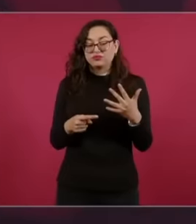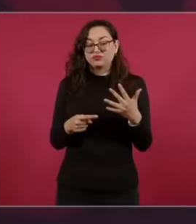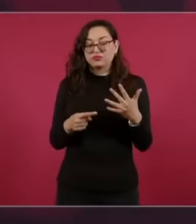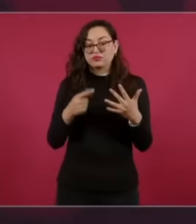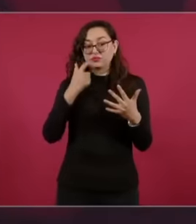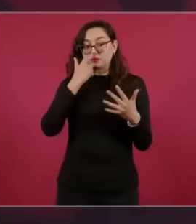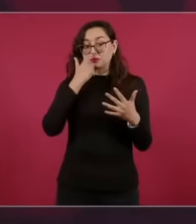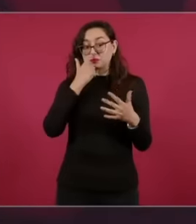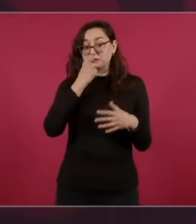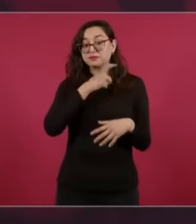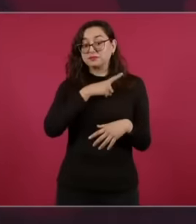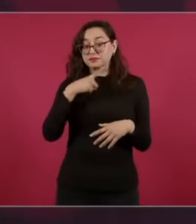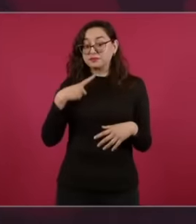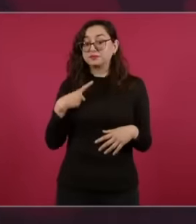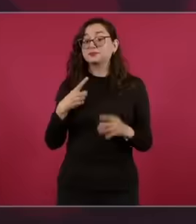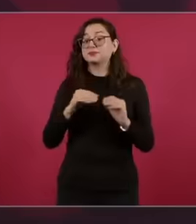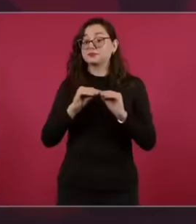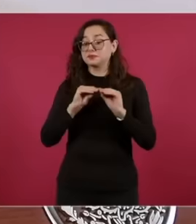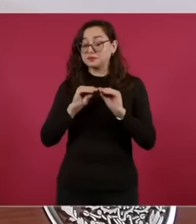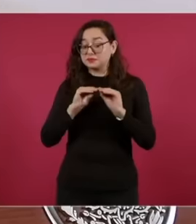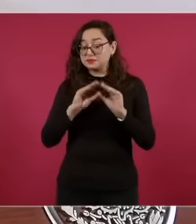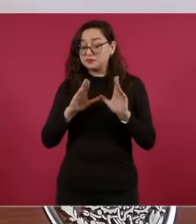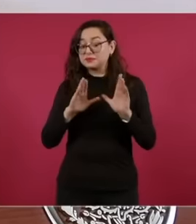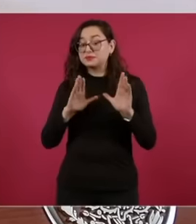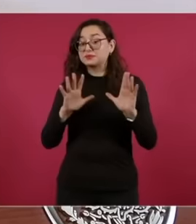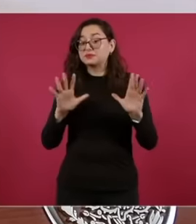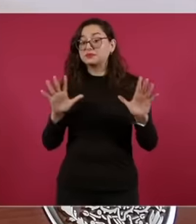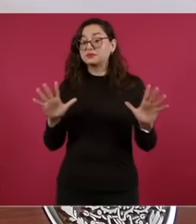se tiene que ir aclarando.